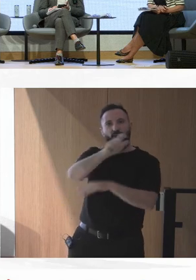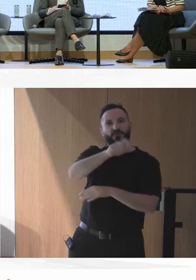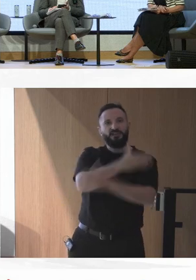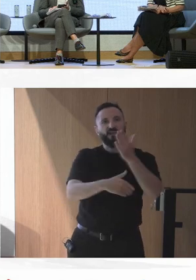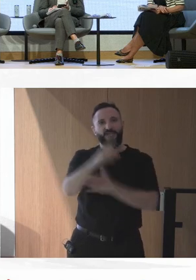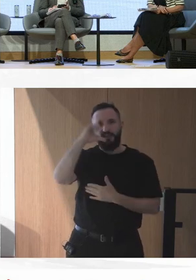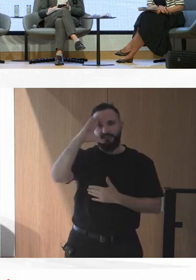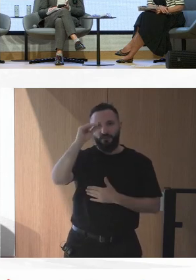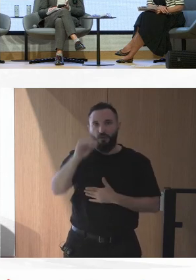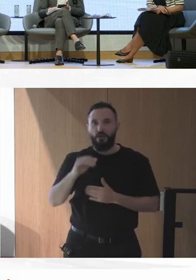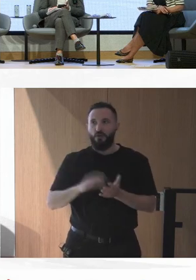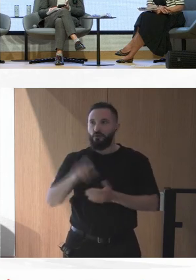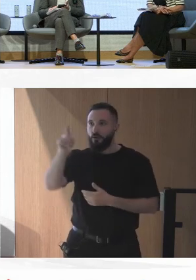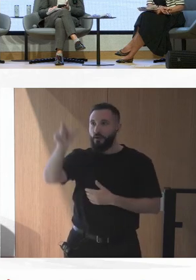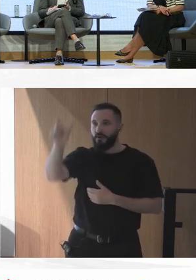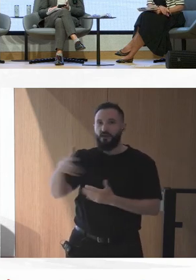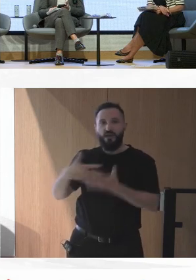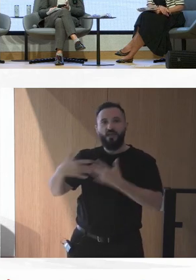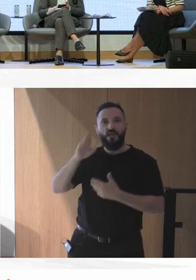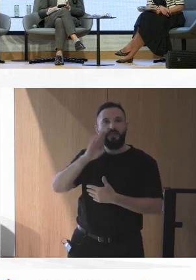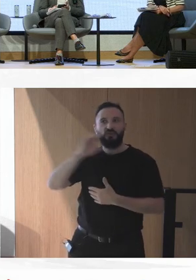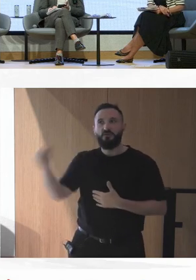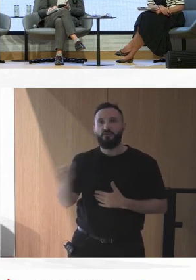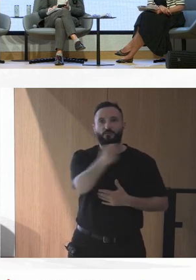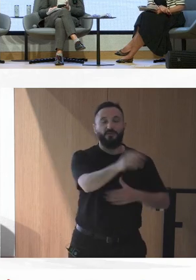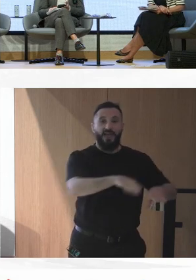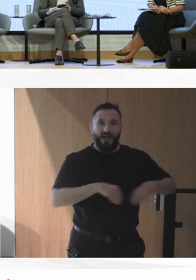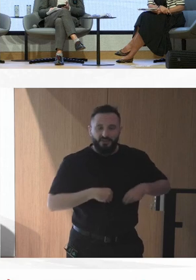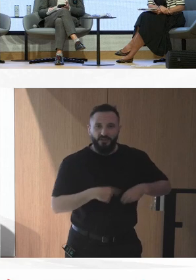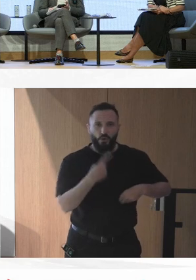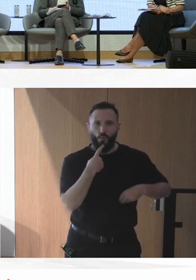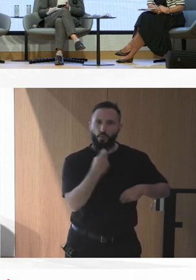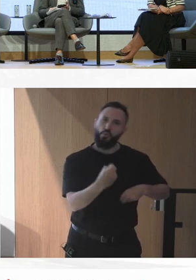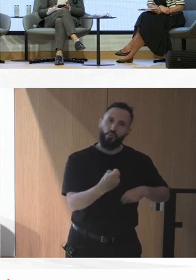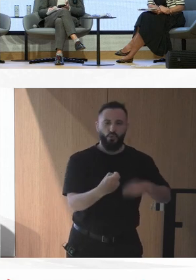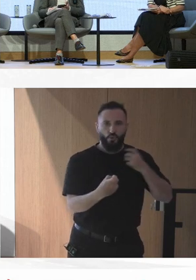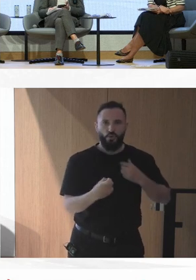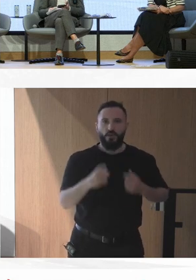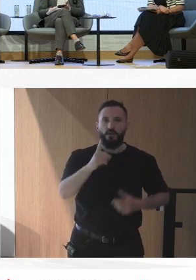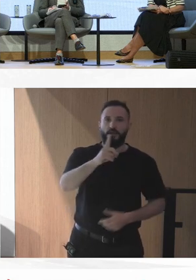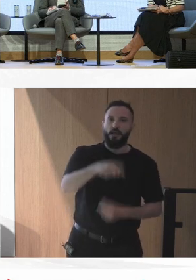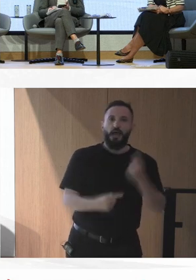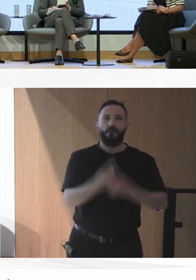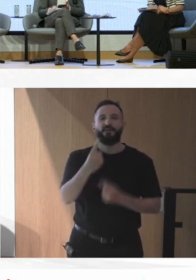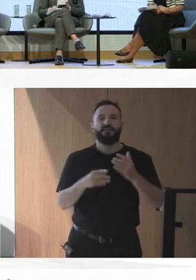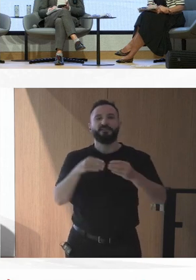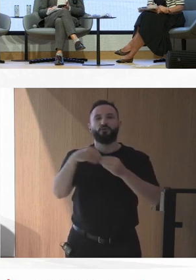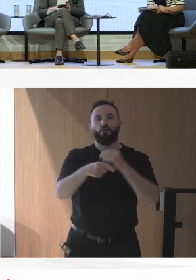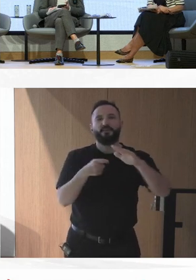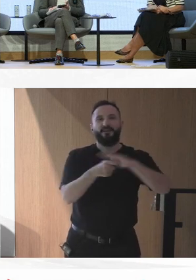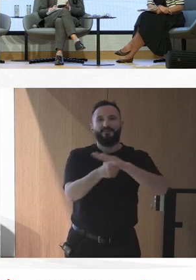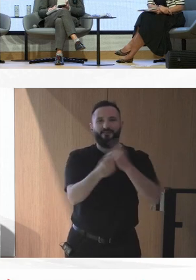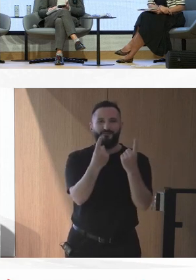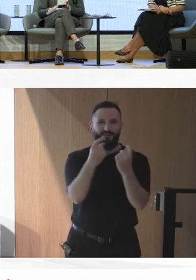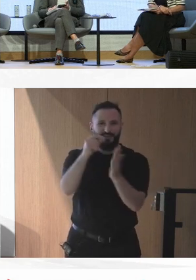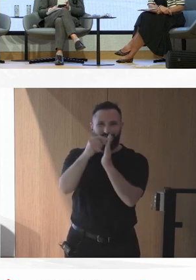intelectual, aceptar a alguien que ha cometido un delito. No, esto también hay, no, hay resistencias. A veces hay requisitos burocráticos. Tienes que tener